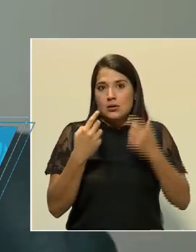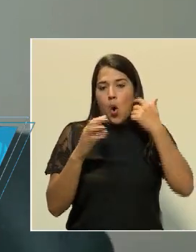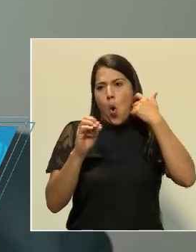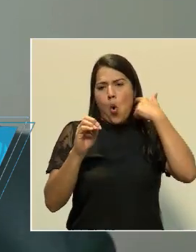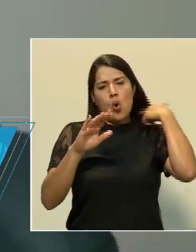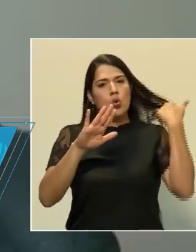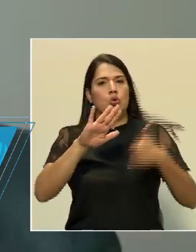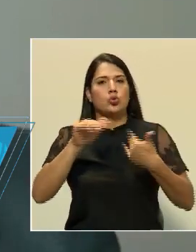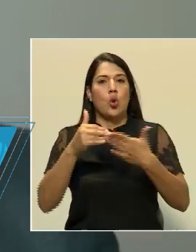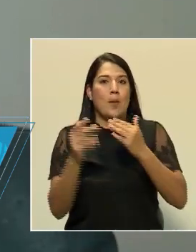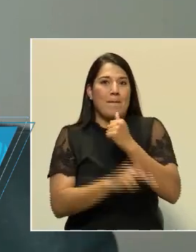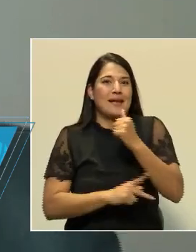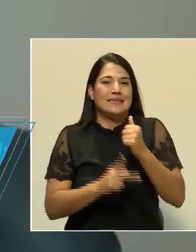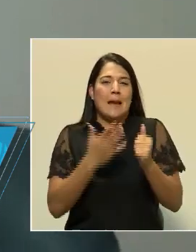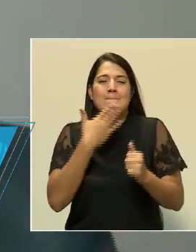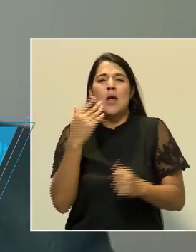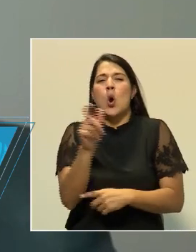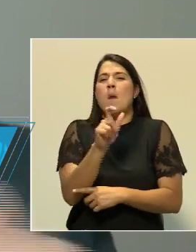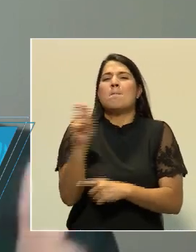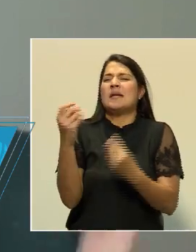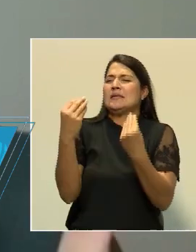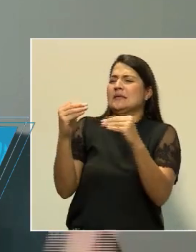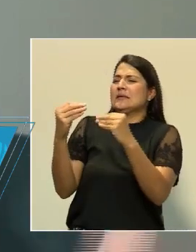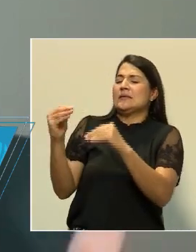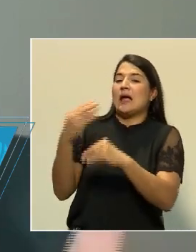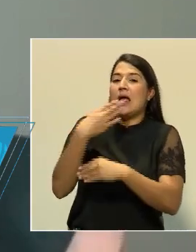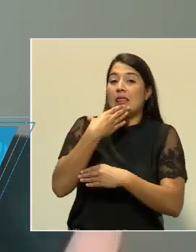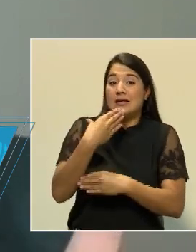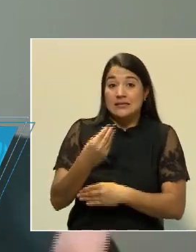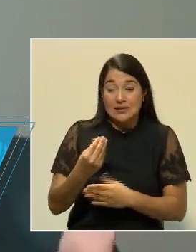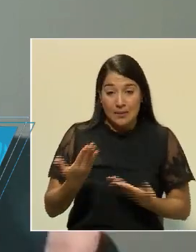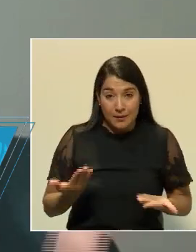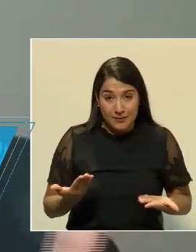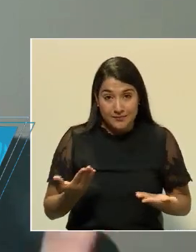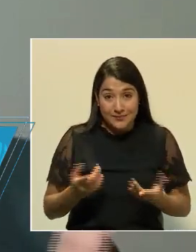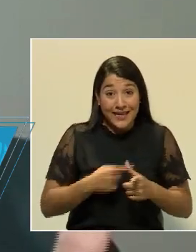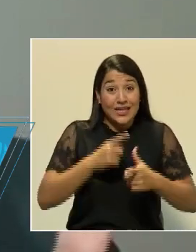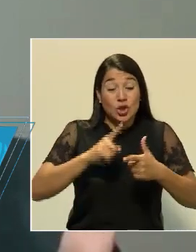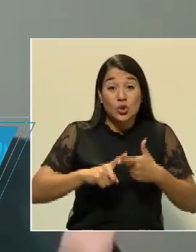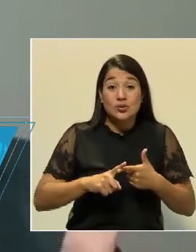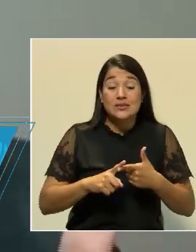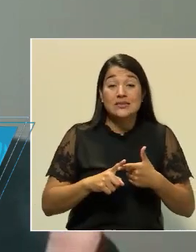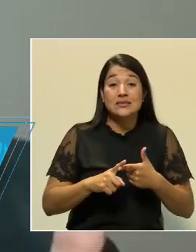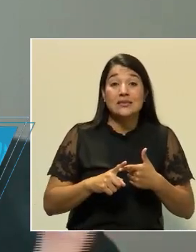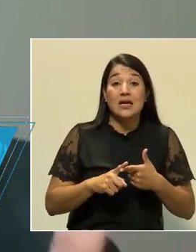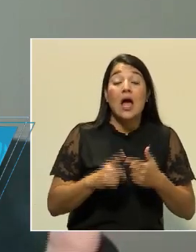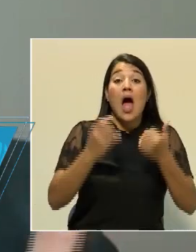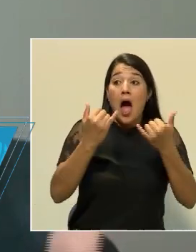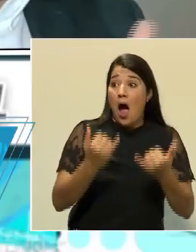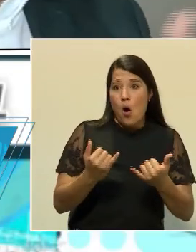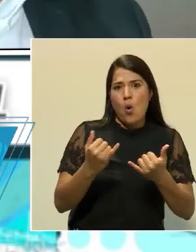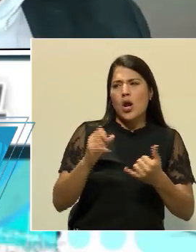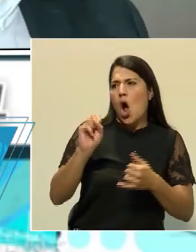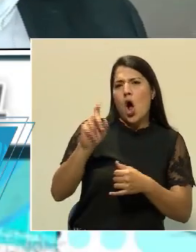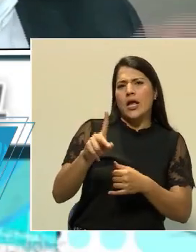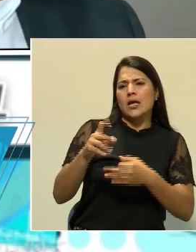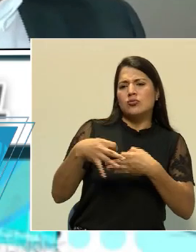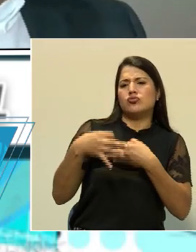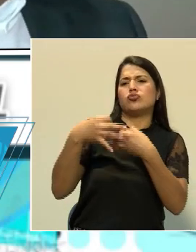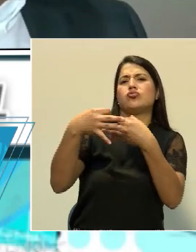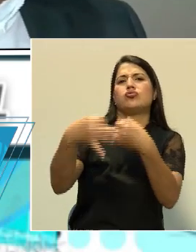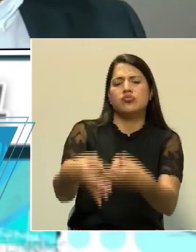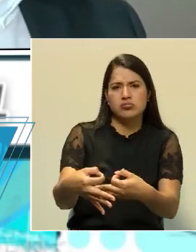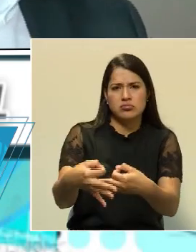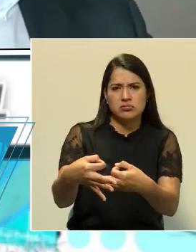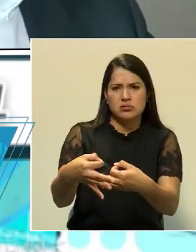estrella de nuestro. Entonces, todas estas deudas nos las están pasando para que las tengamos que pagar de aquí a